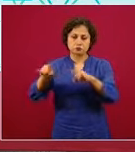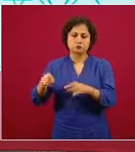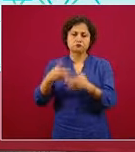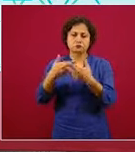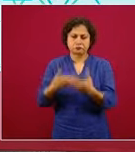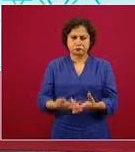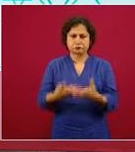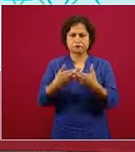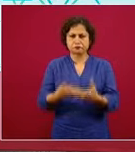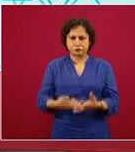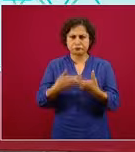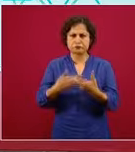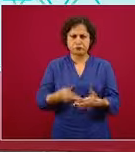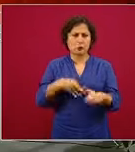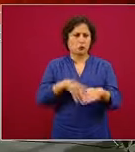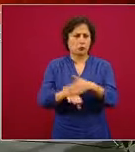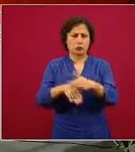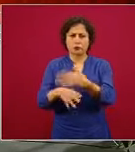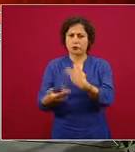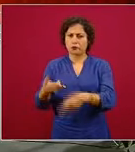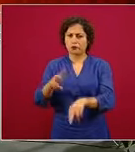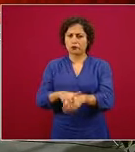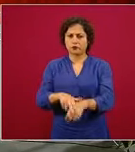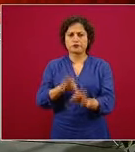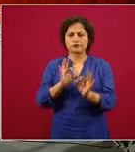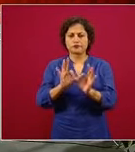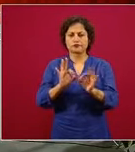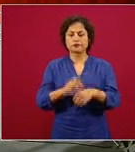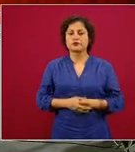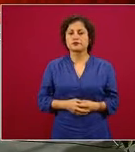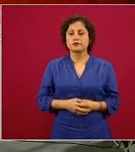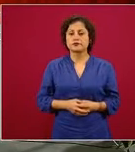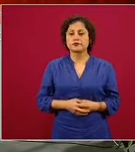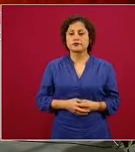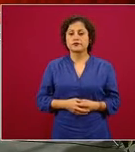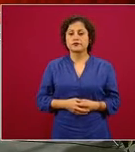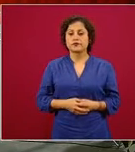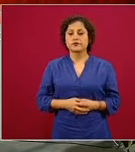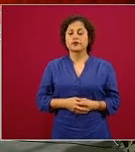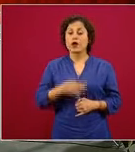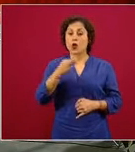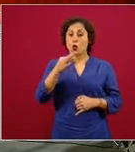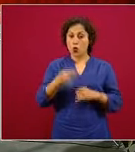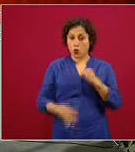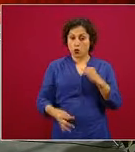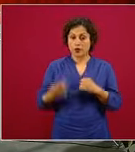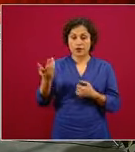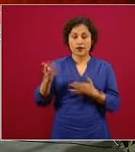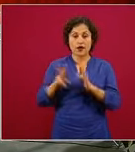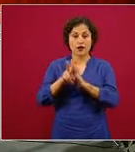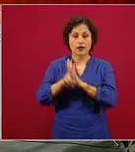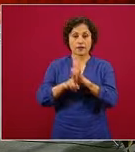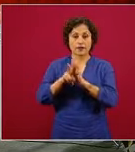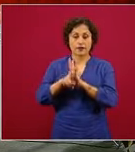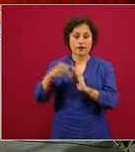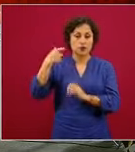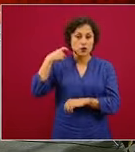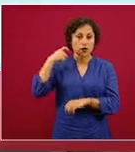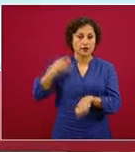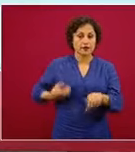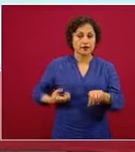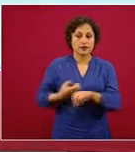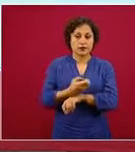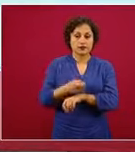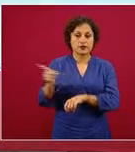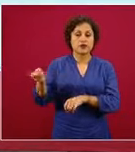mucha capacidad hospitalaria para atención. Y finalmente, la última diapositiva, veamos el mapa animado de Querétaro. Ya en la